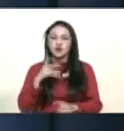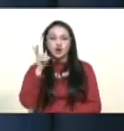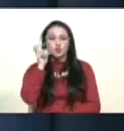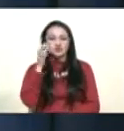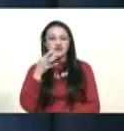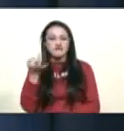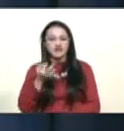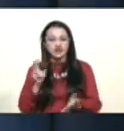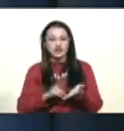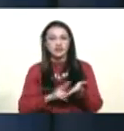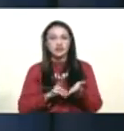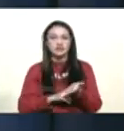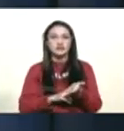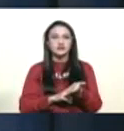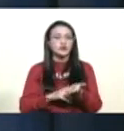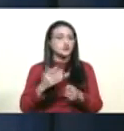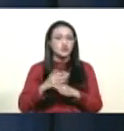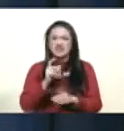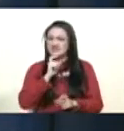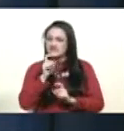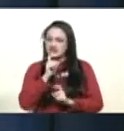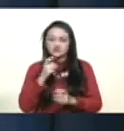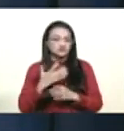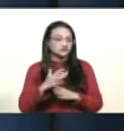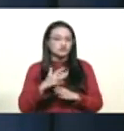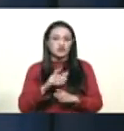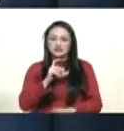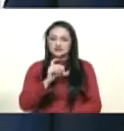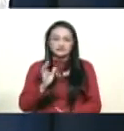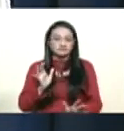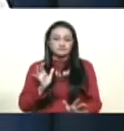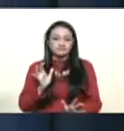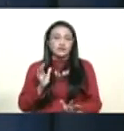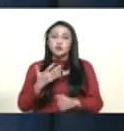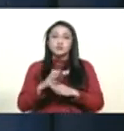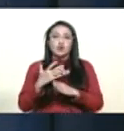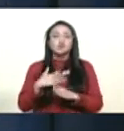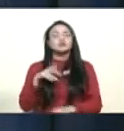la verdad, por más difícil y por más compleja que sea.